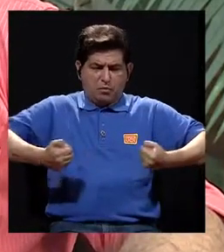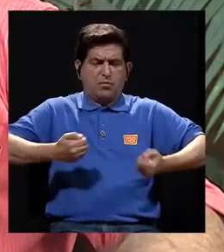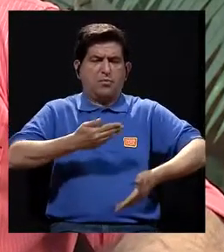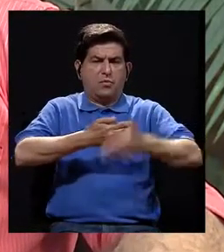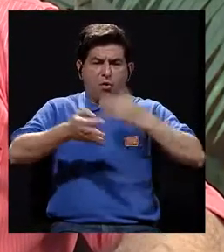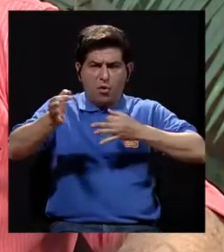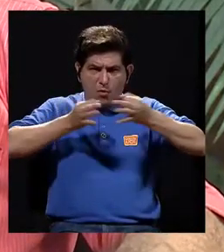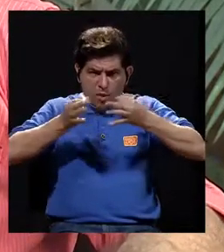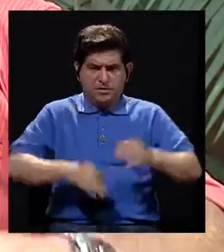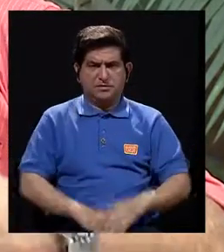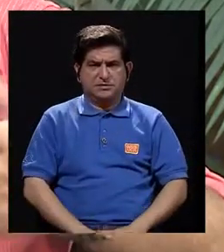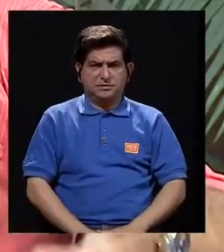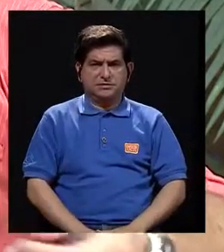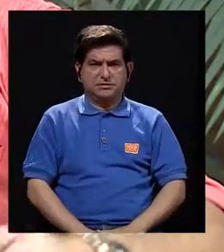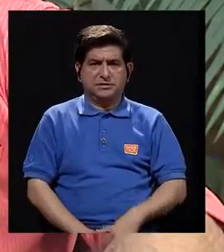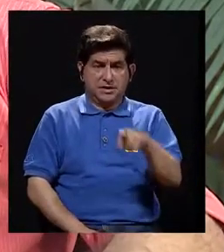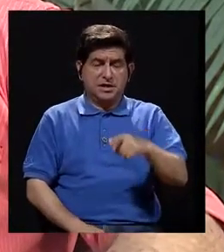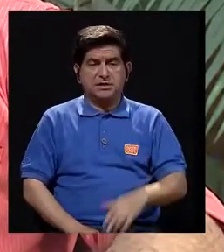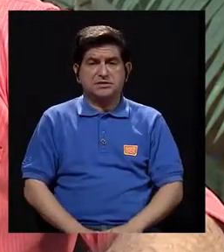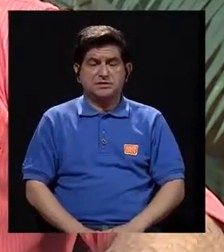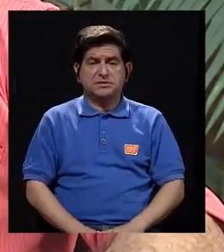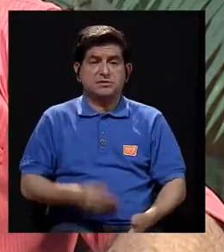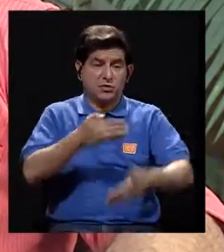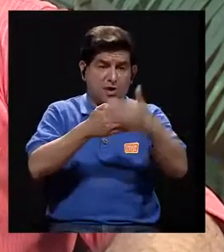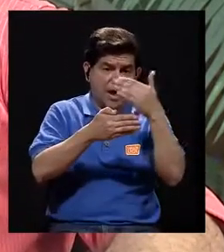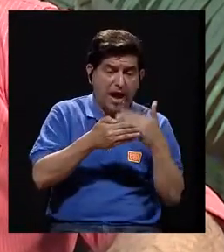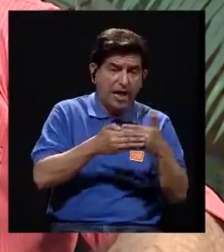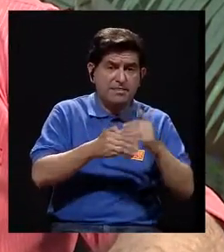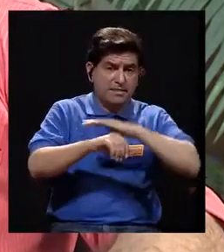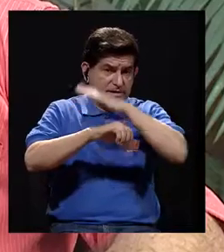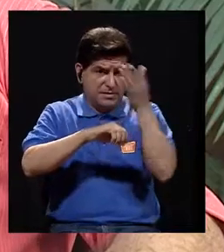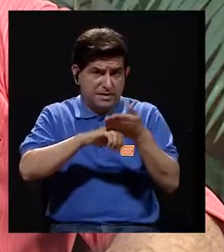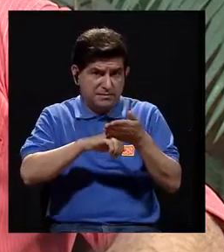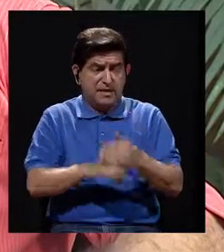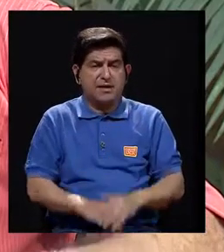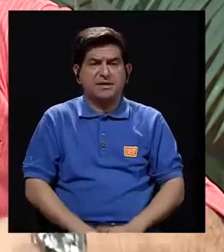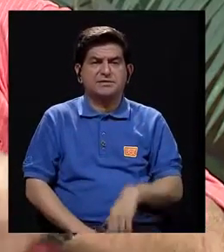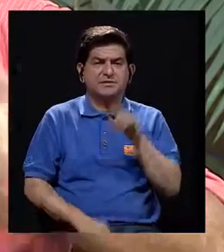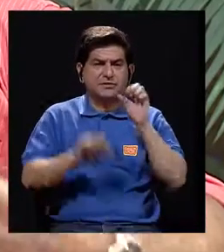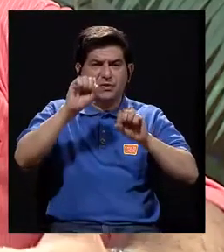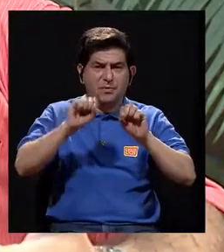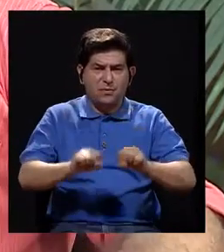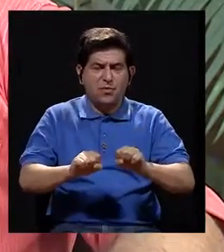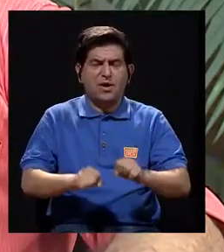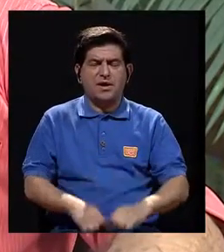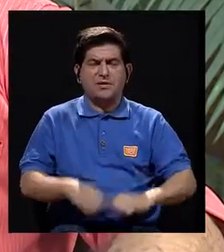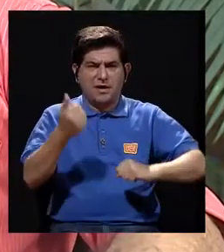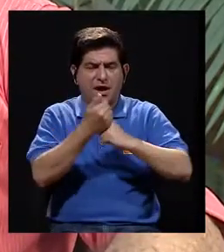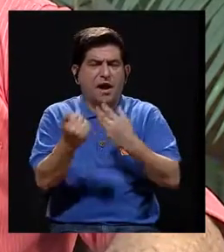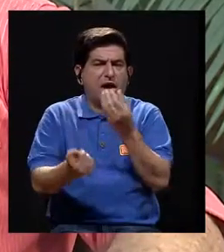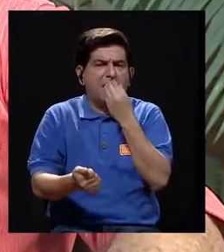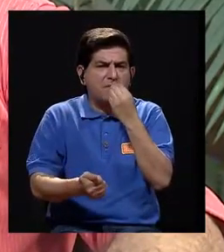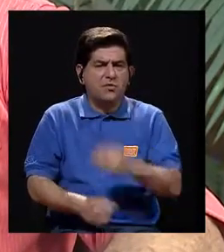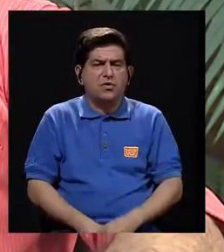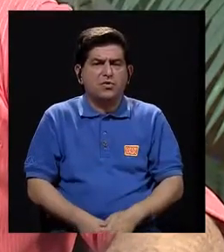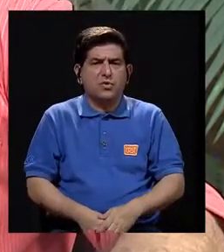sobrepeso, como lo acotabas ahora, un sobrepeso previo al embarazo, ¿verdad? Que un suplemento la podría hacer ganar más